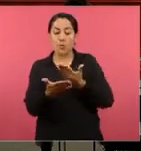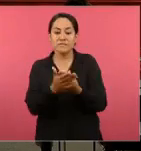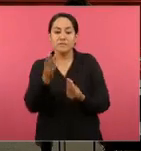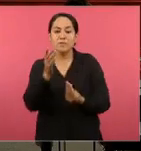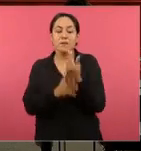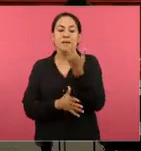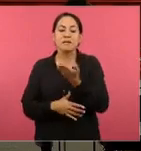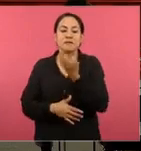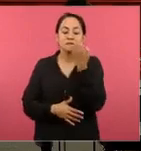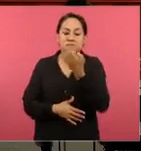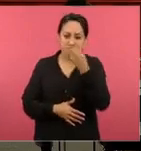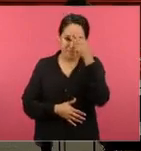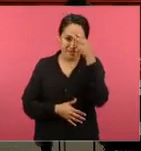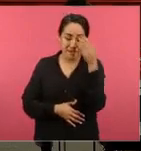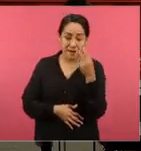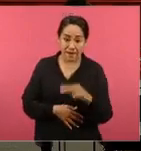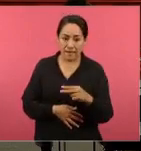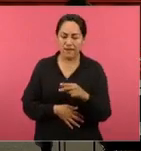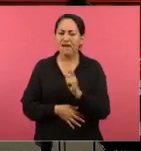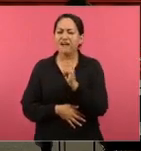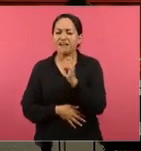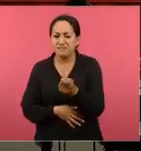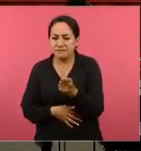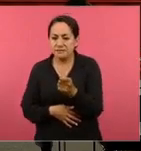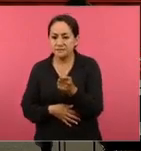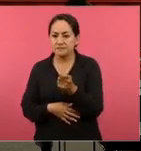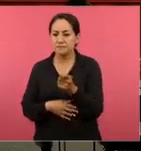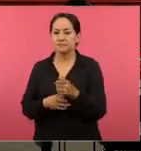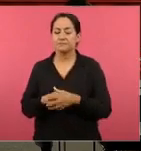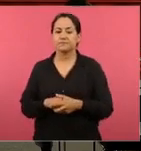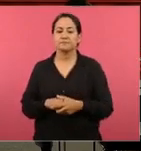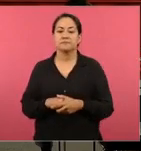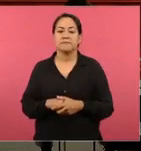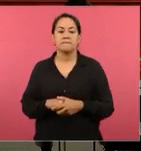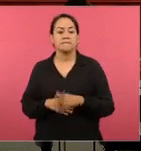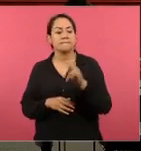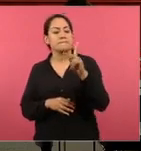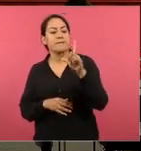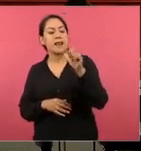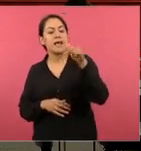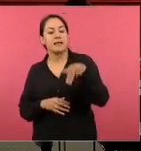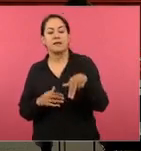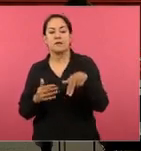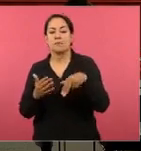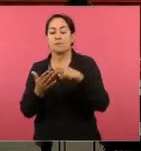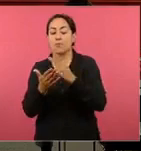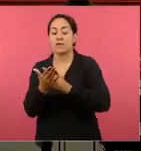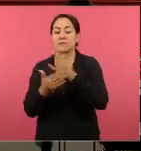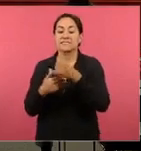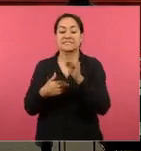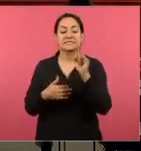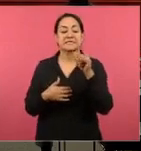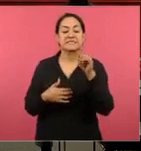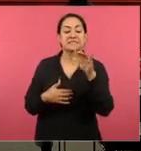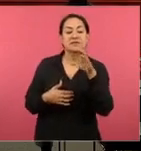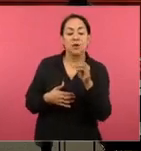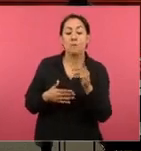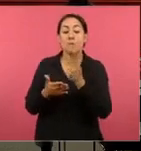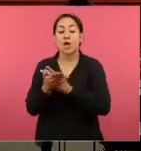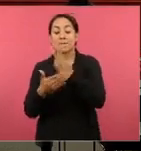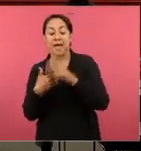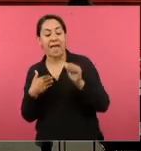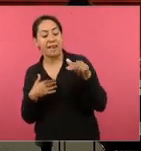a partir de la relación plan, programa sintético y programa analítico, ¿no? El